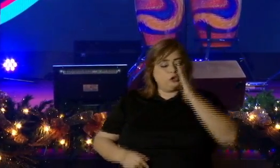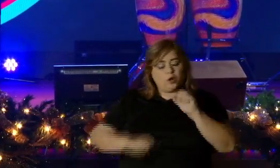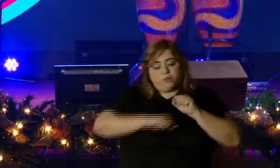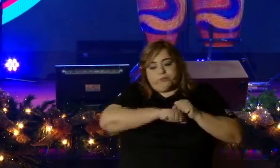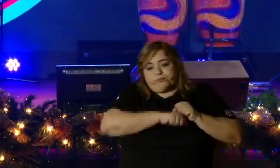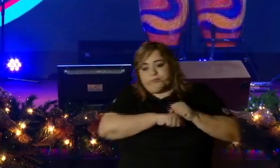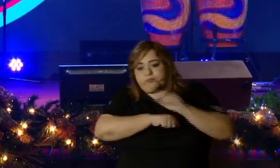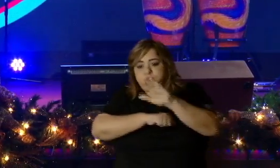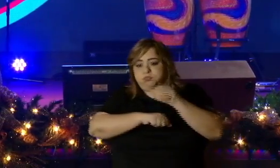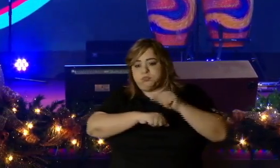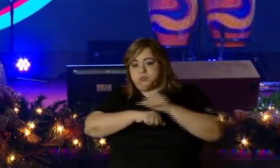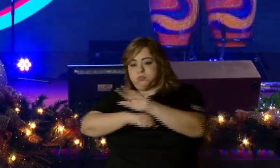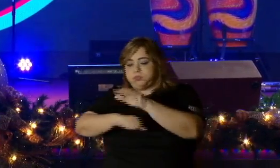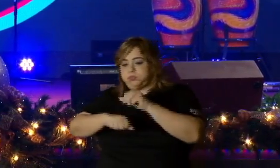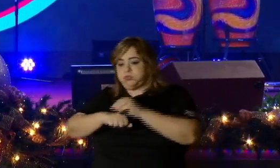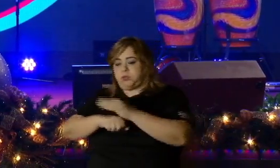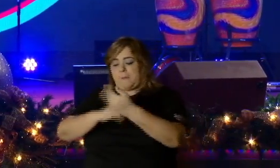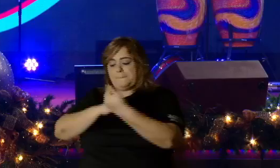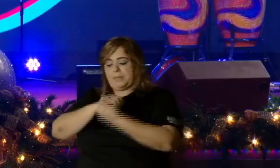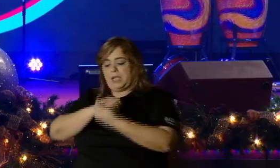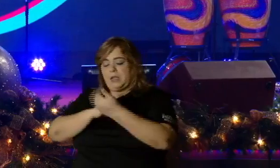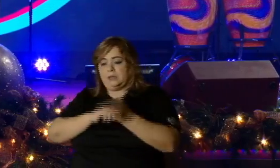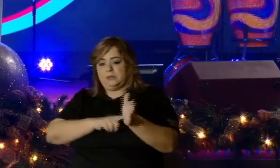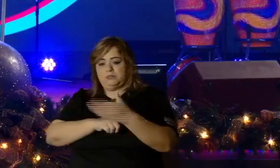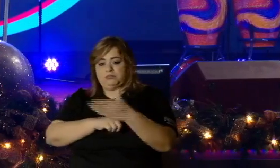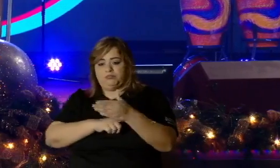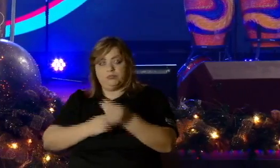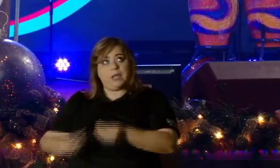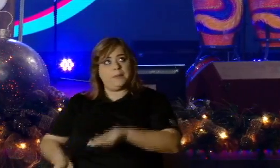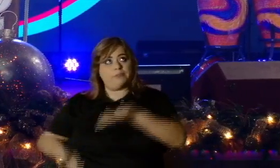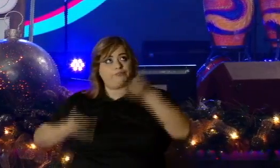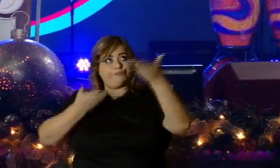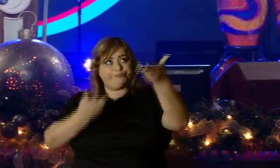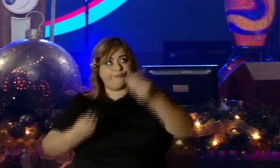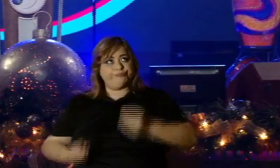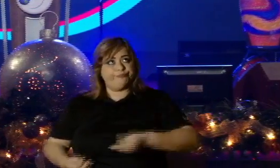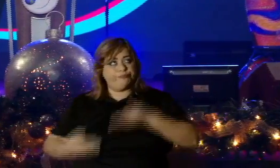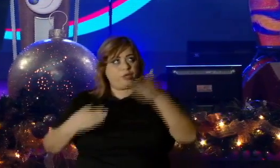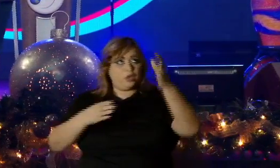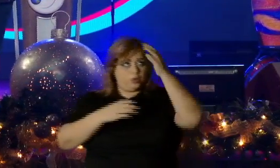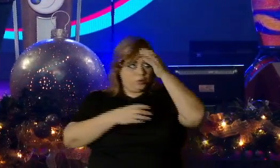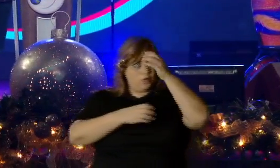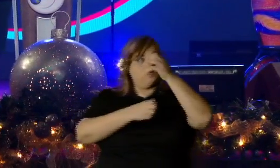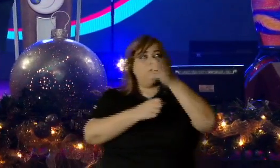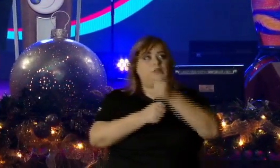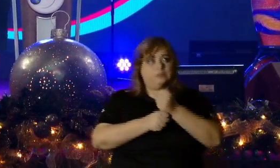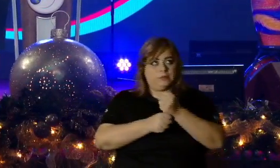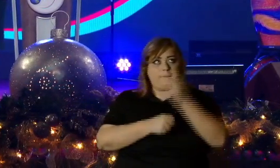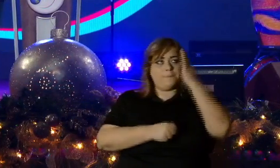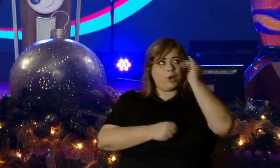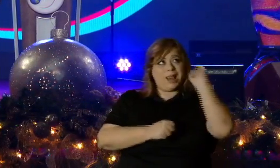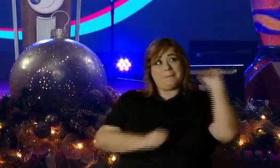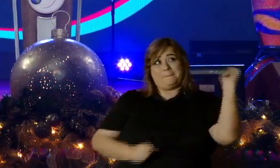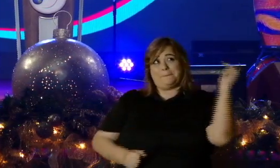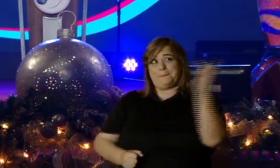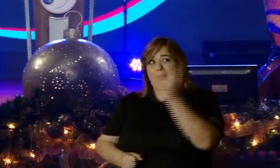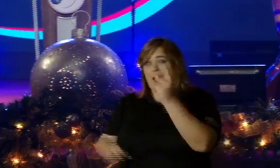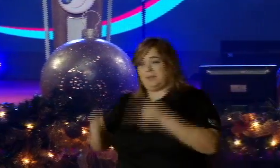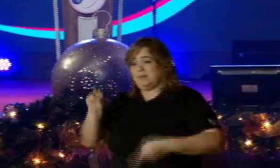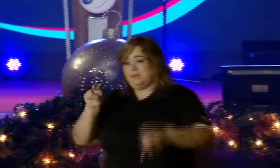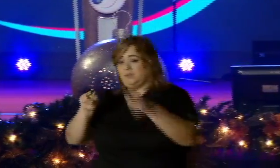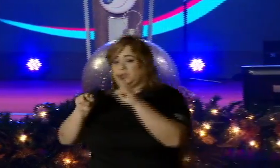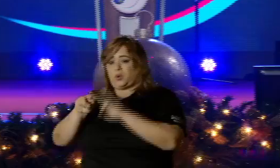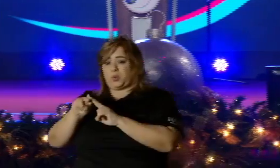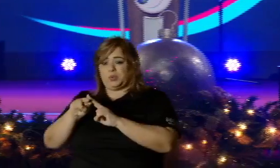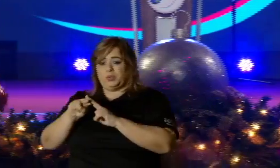peces, que le entregáramos a Dios con confianza lo que Él nos había dado, que la devolución era con ganancia.